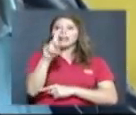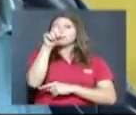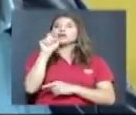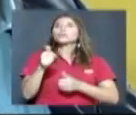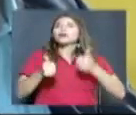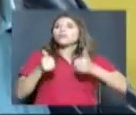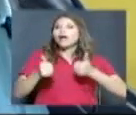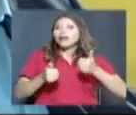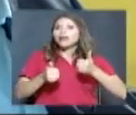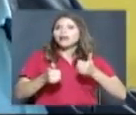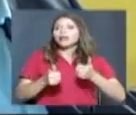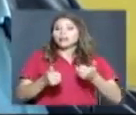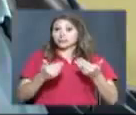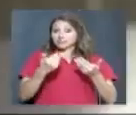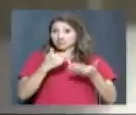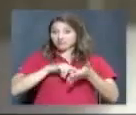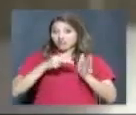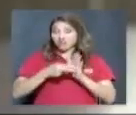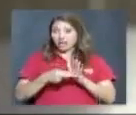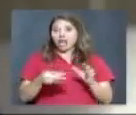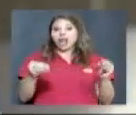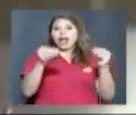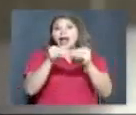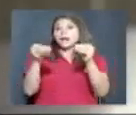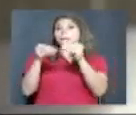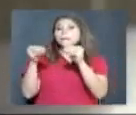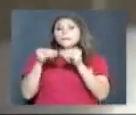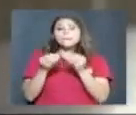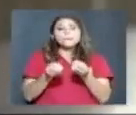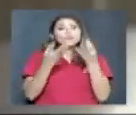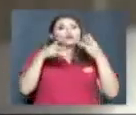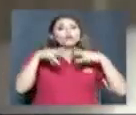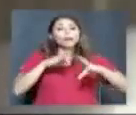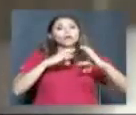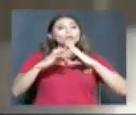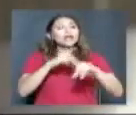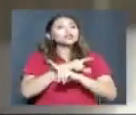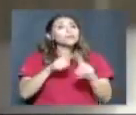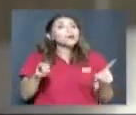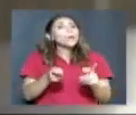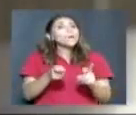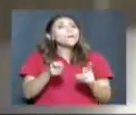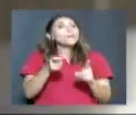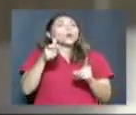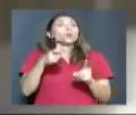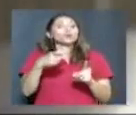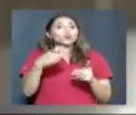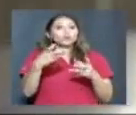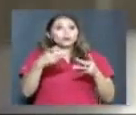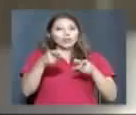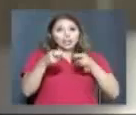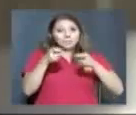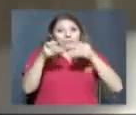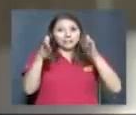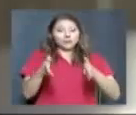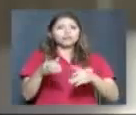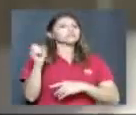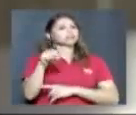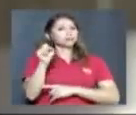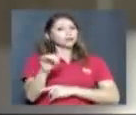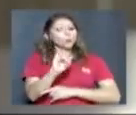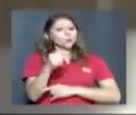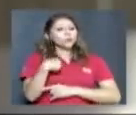más medios en menos manos. Bueno, yo sí siento que hay muchos más medios. Muchos más medios. O sea, como yo explicaba, más de 27 canales